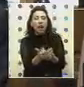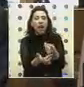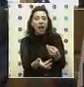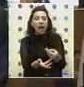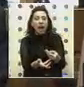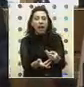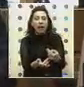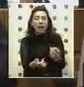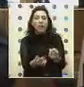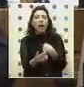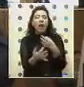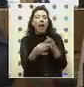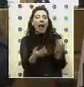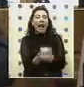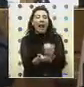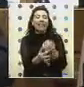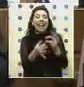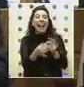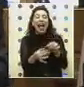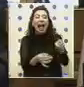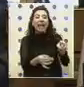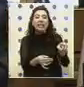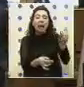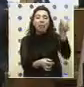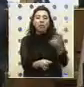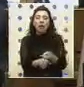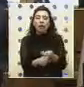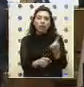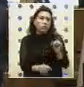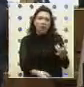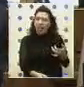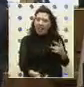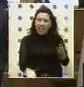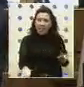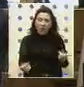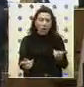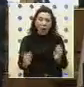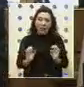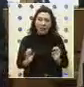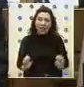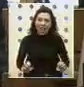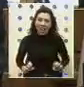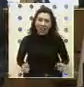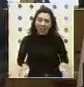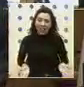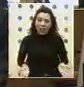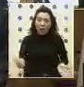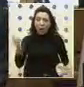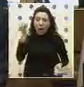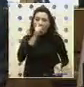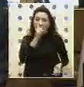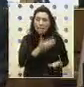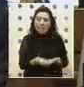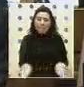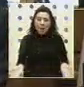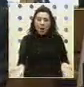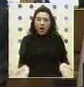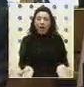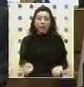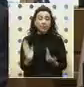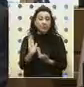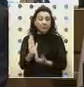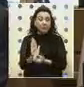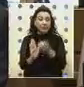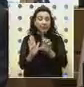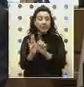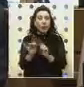ciertos réditos que son totalmente indignos, totalmente antiéticos y totalmente inmorales. Esta ley